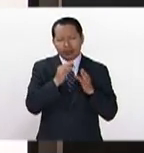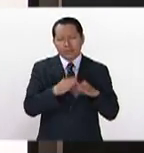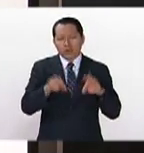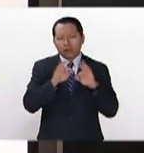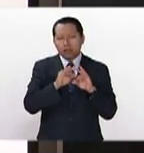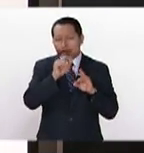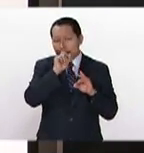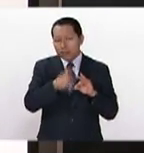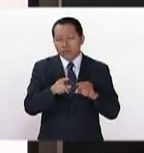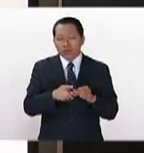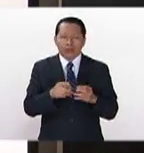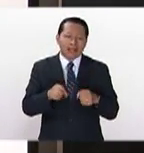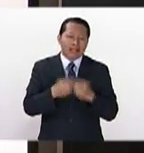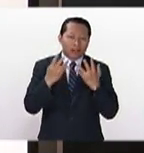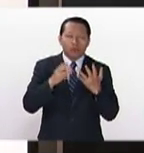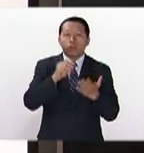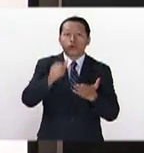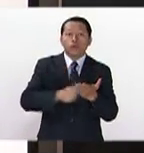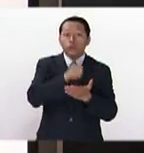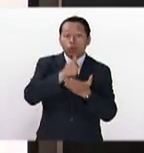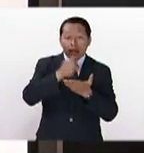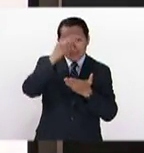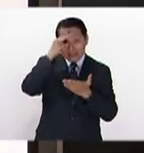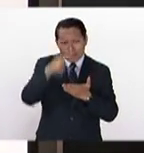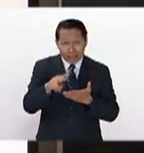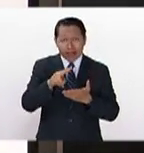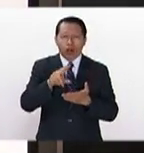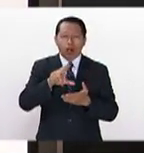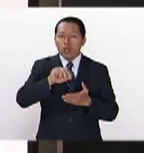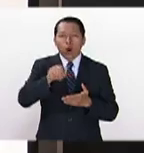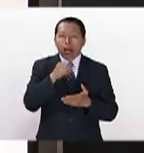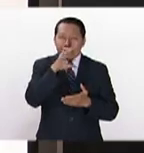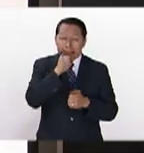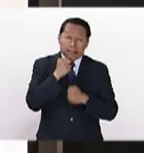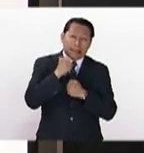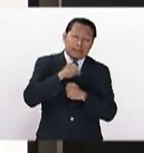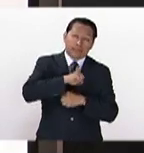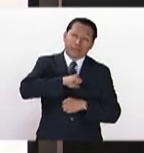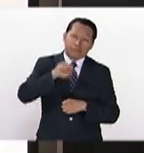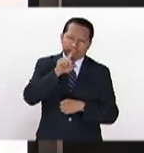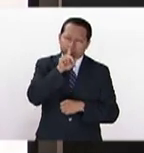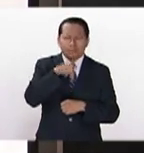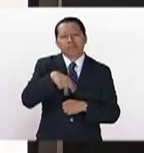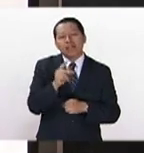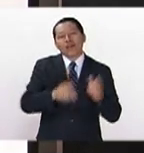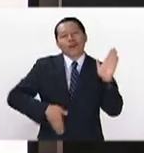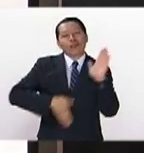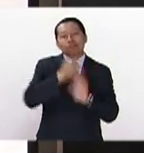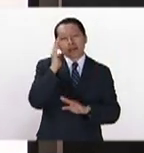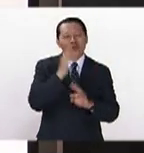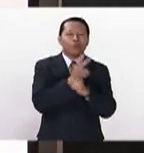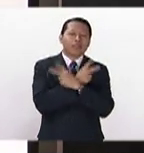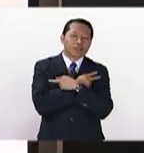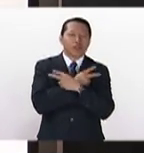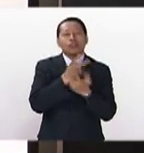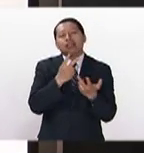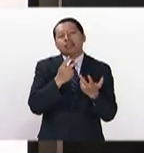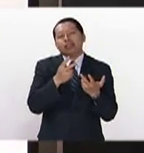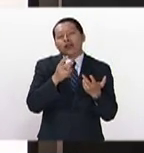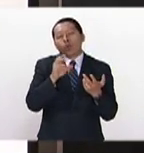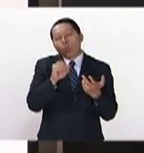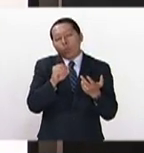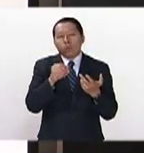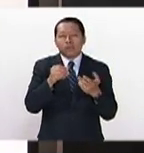importante. Obviamente la Ciudad de México no es tan caliente, pero si nos vamos de vacaciones o de visita a la costa o áreas